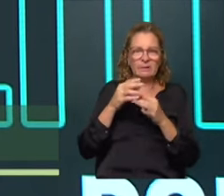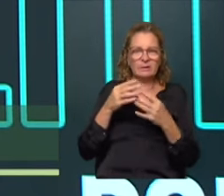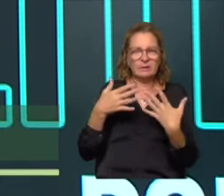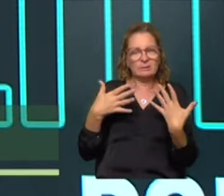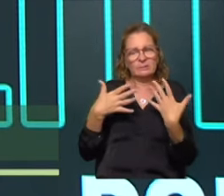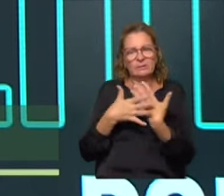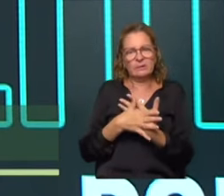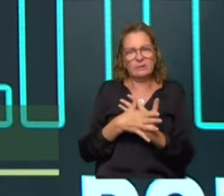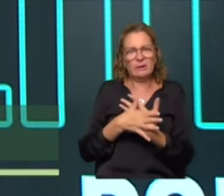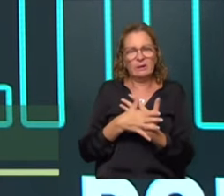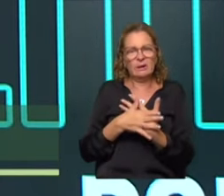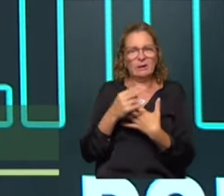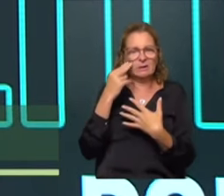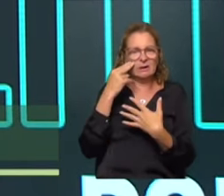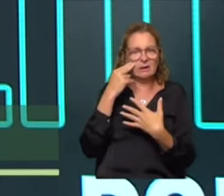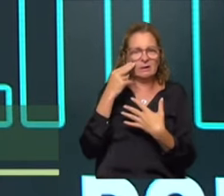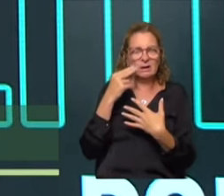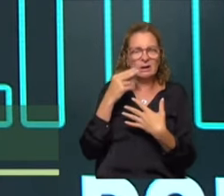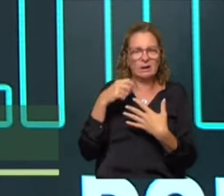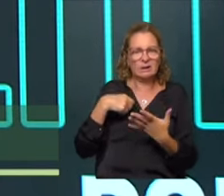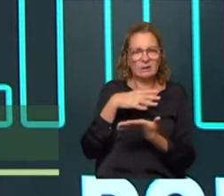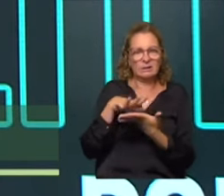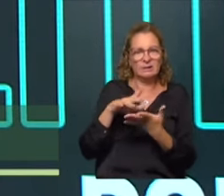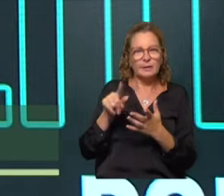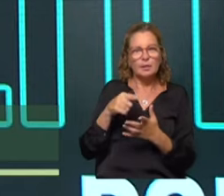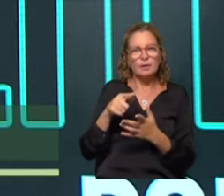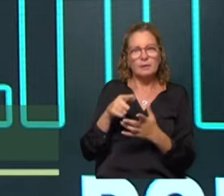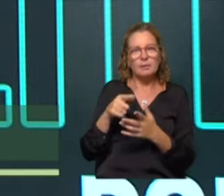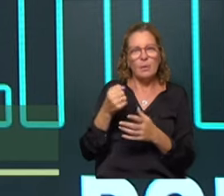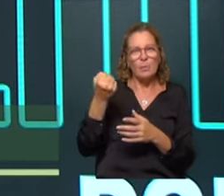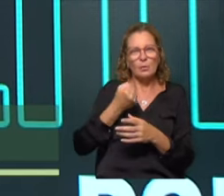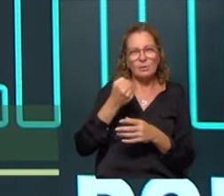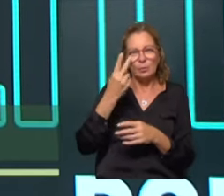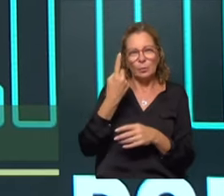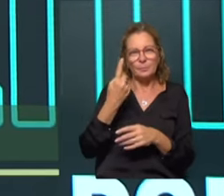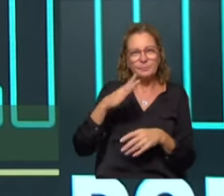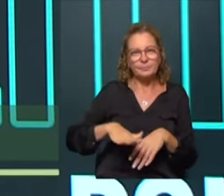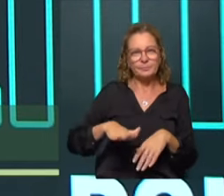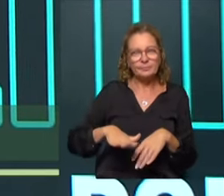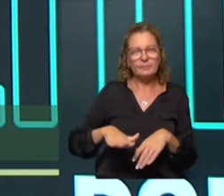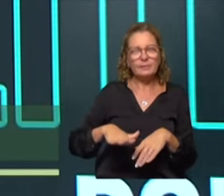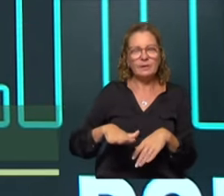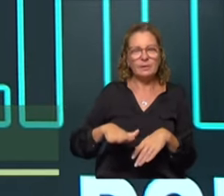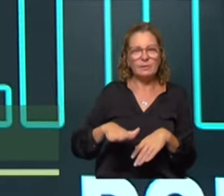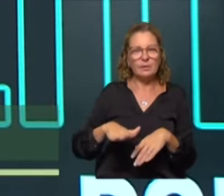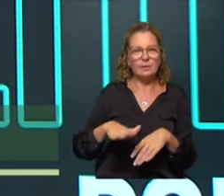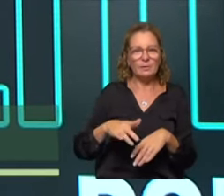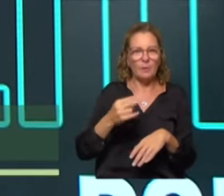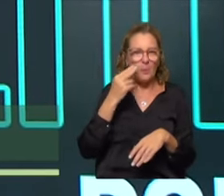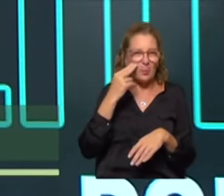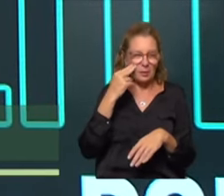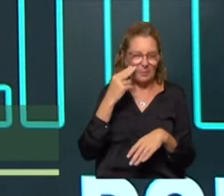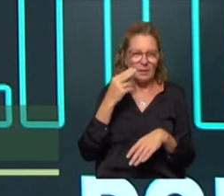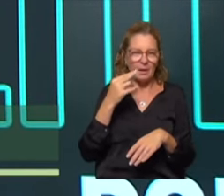le infligía, digamos, la situación donde justo habían asesinado a un niño en un hecho ahí